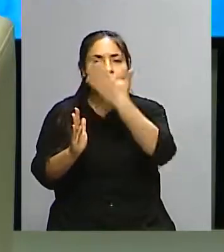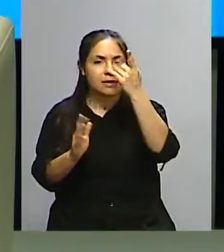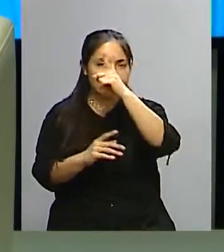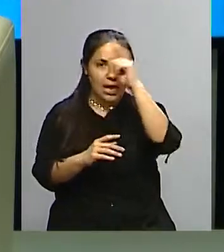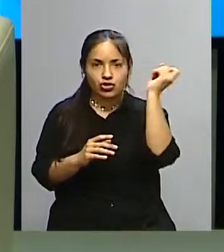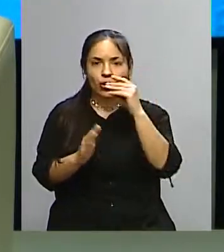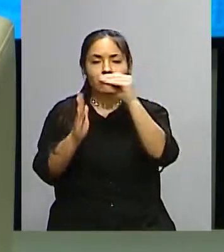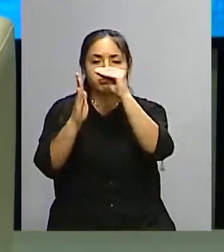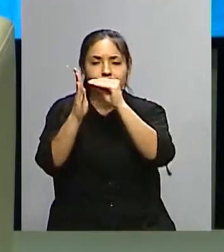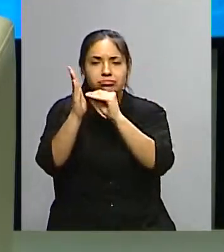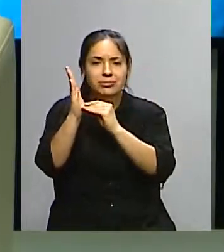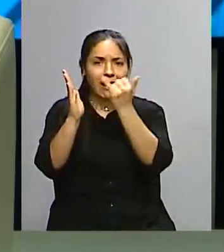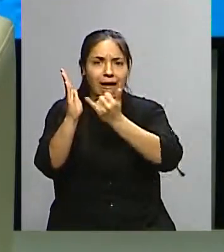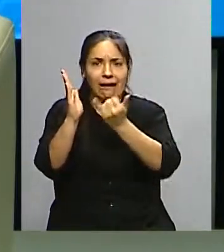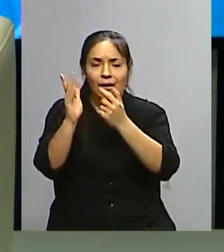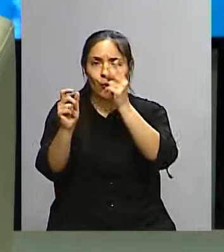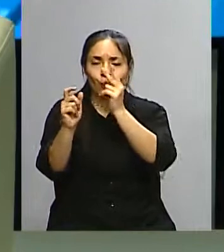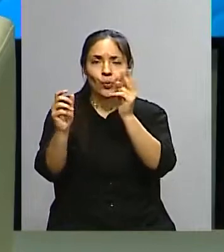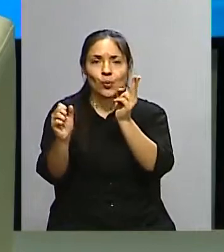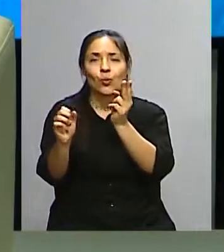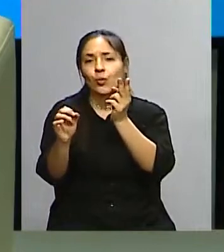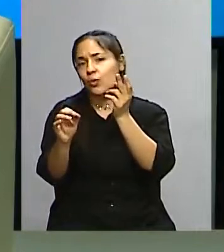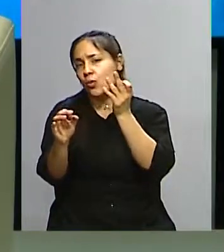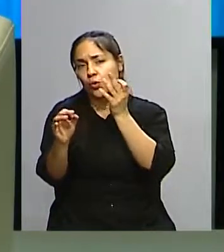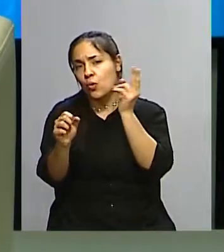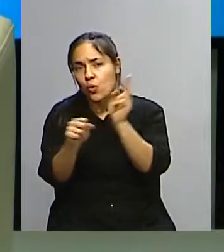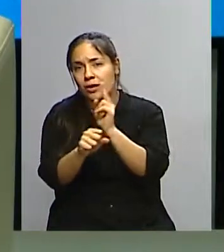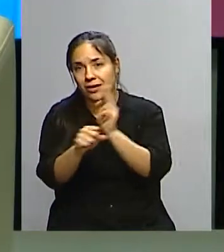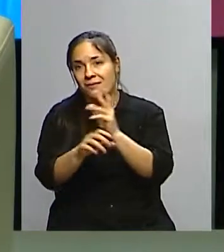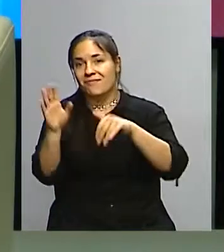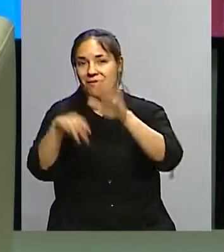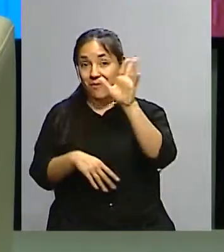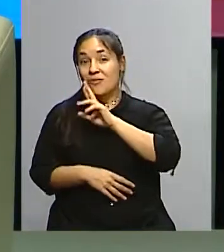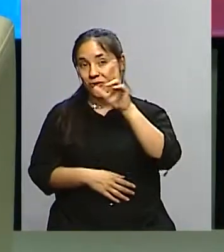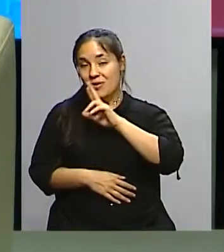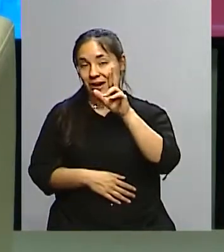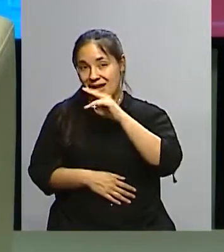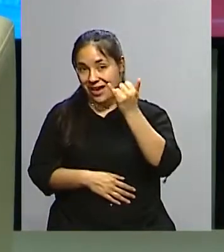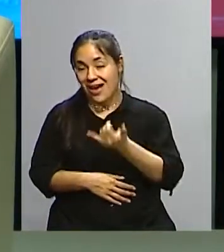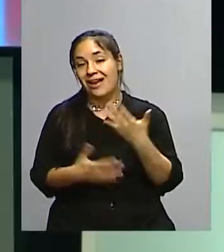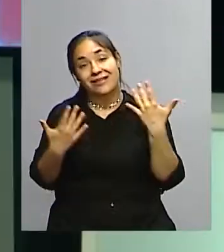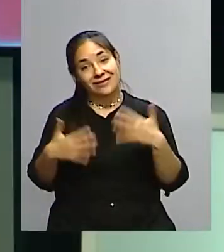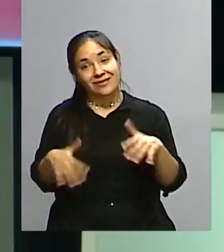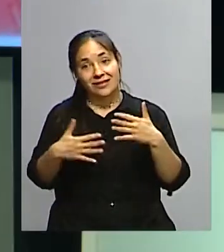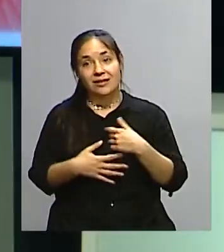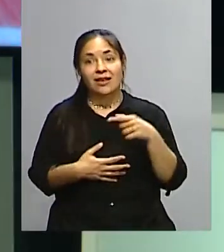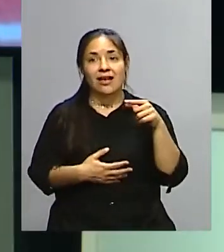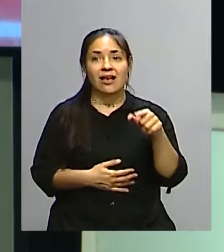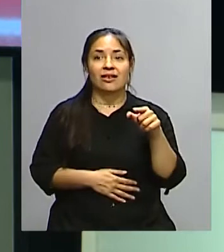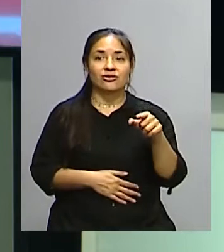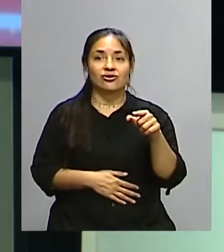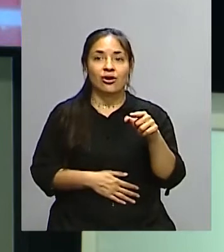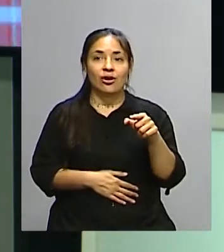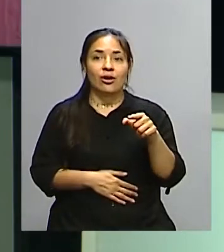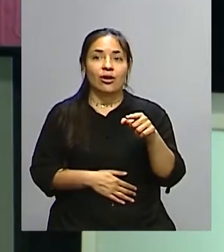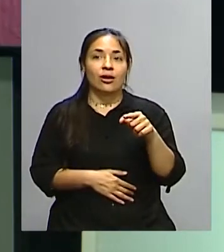donde aparecen muchísimas cuidadoras. Fundamentalmente son mujeres, es un trabajo que está muy feminizado. Eso te va a garantizar que sea bien atendida a